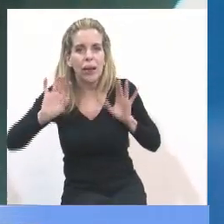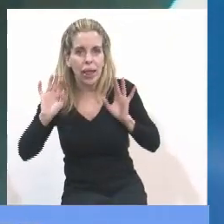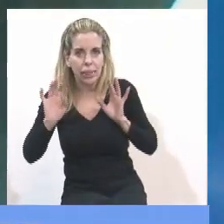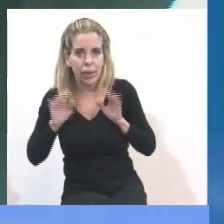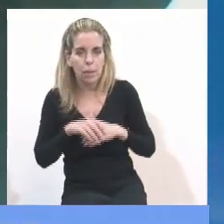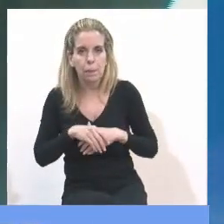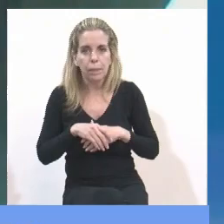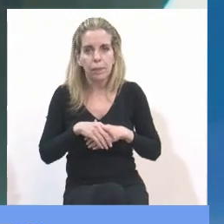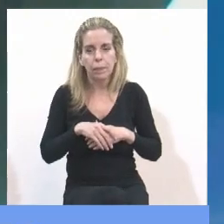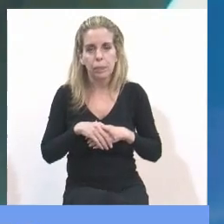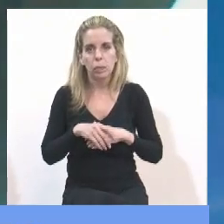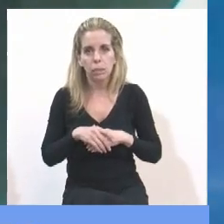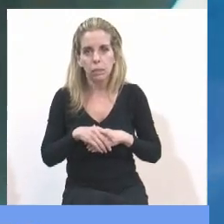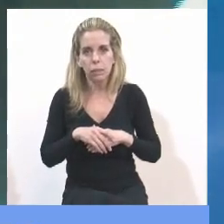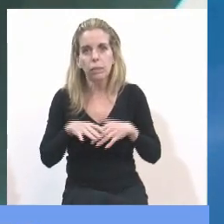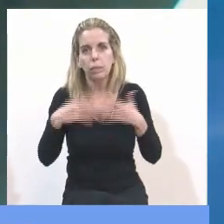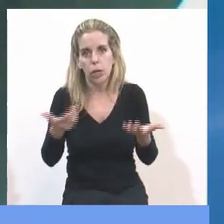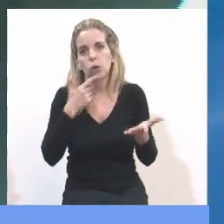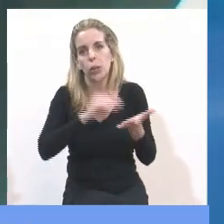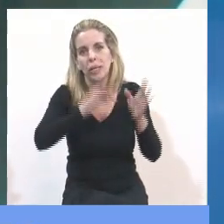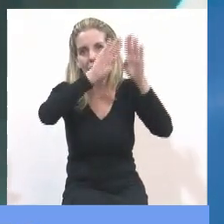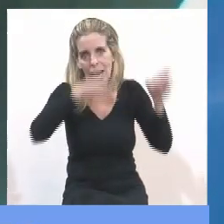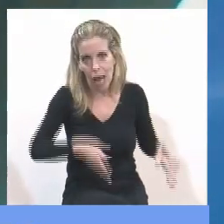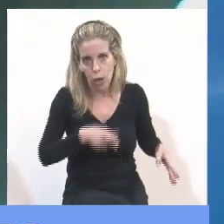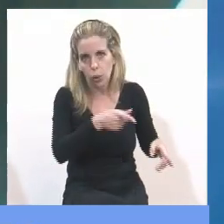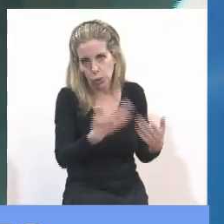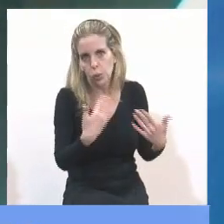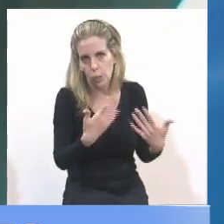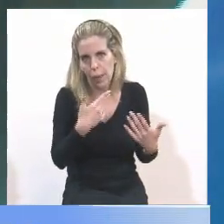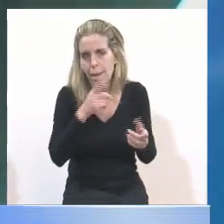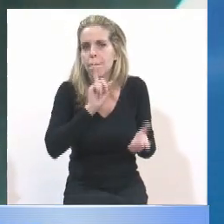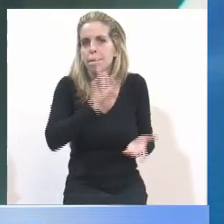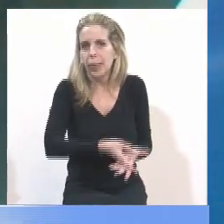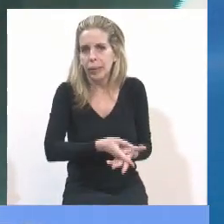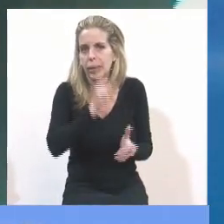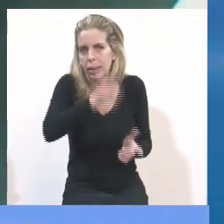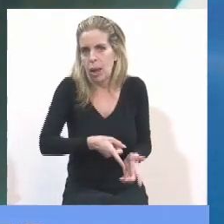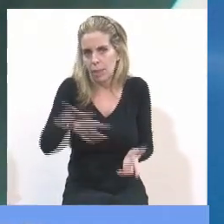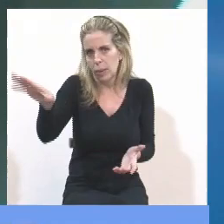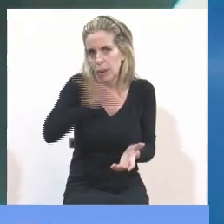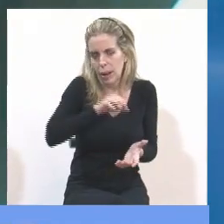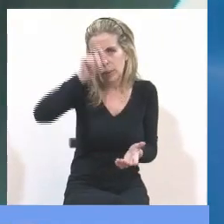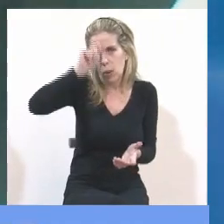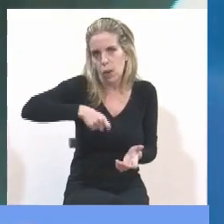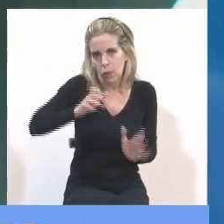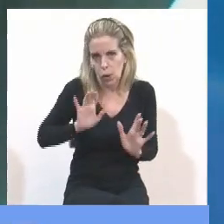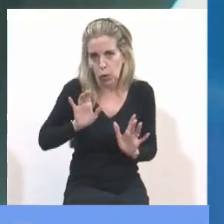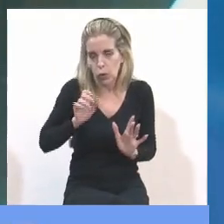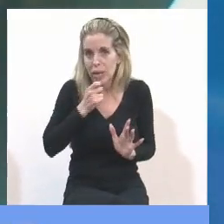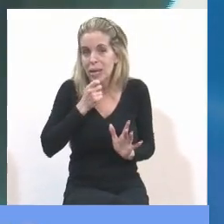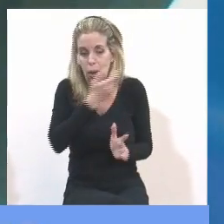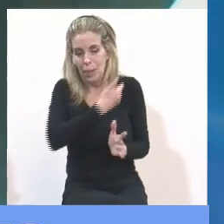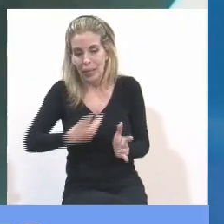toda una rama de la legislatura, es decir, el Senado. La posibilidad de un fracaso serviría de